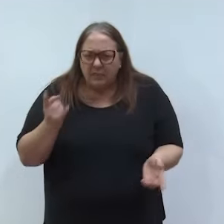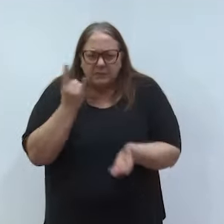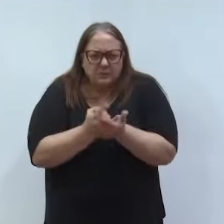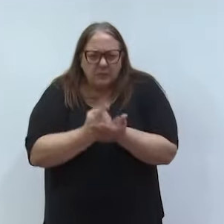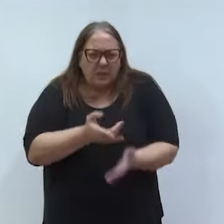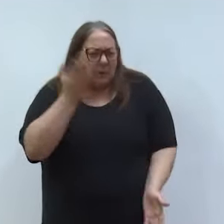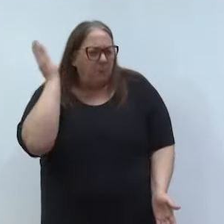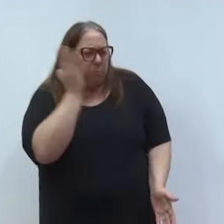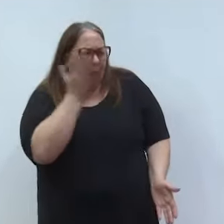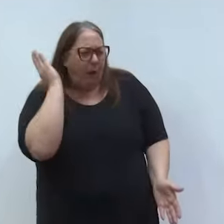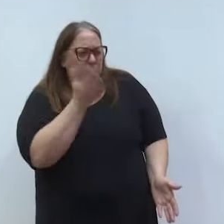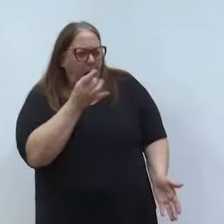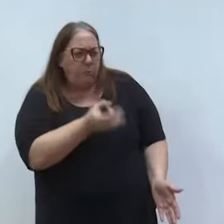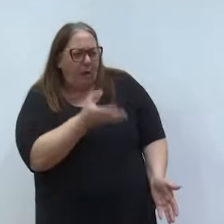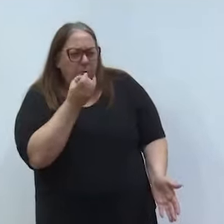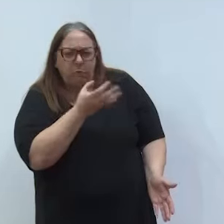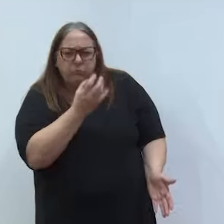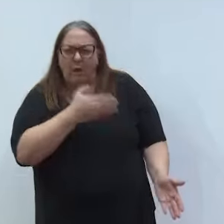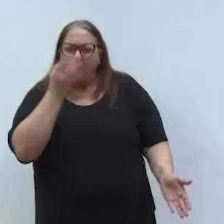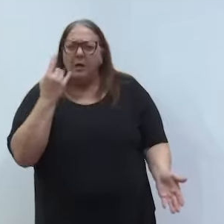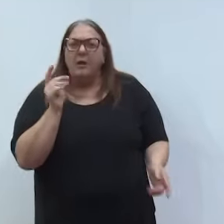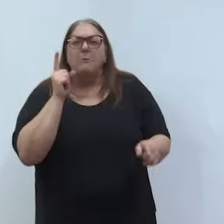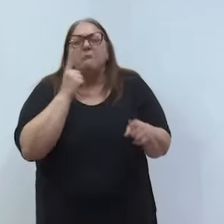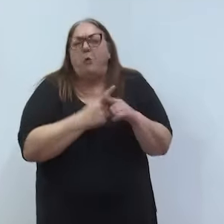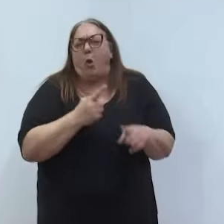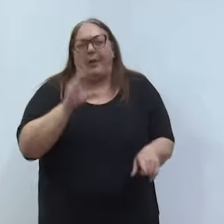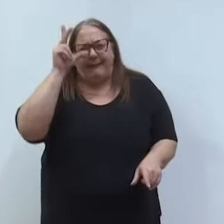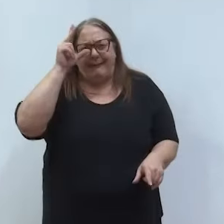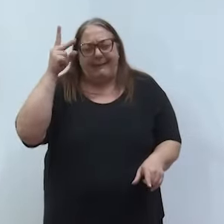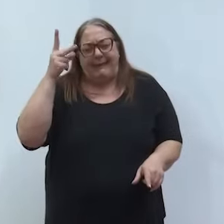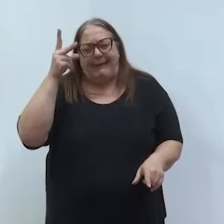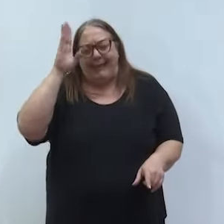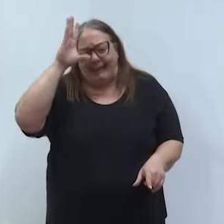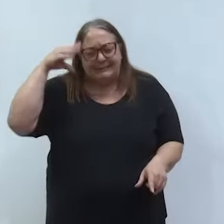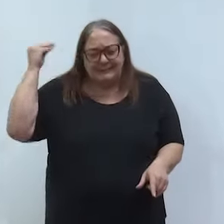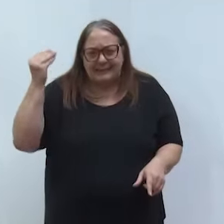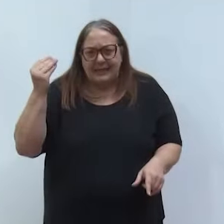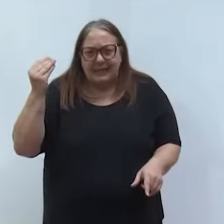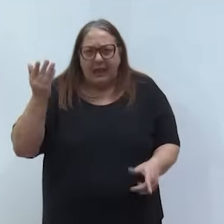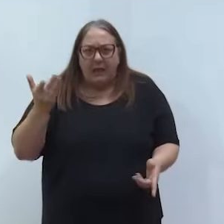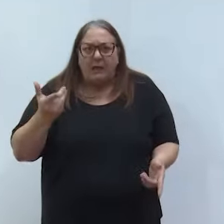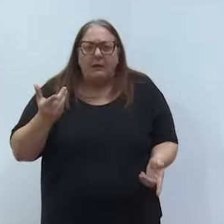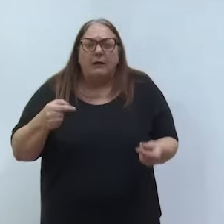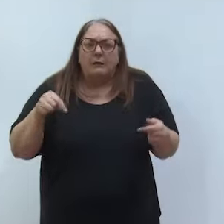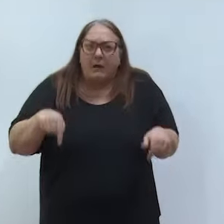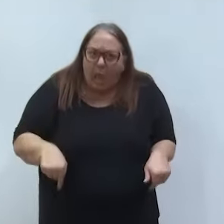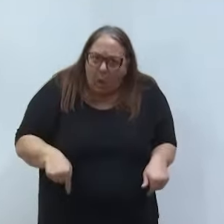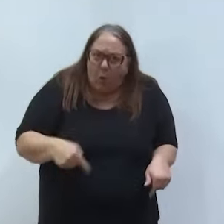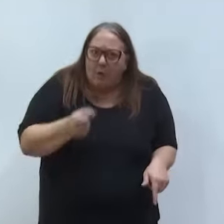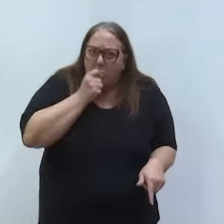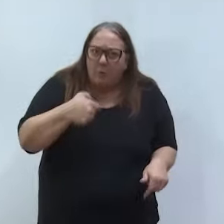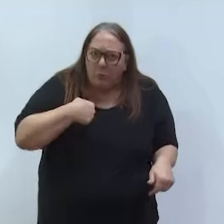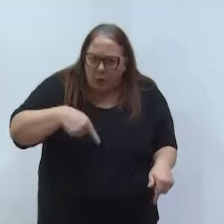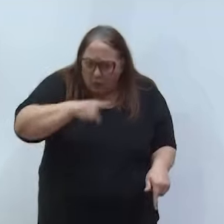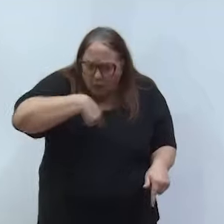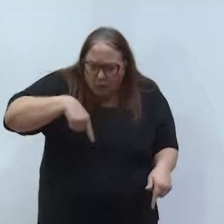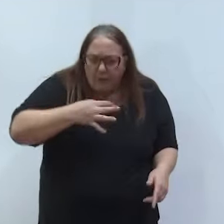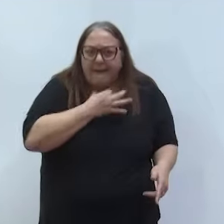Cristina hasta el último militante ahora si nosotros queremos hacernos cargo de